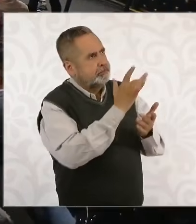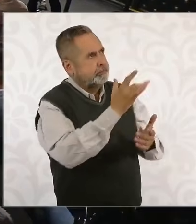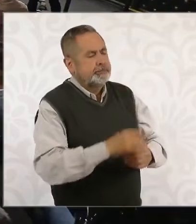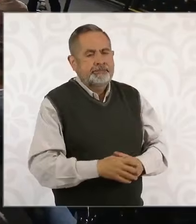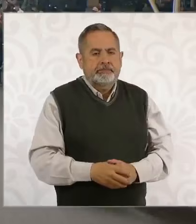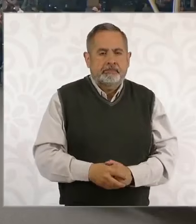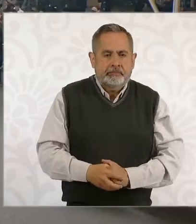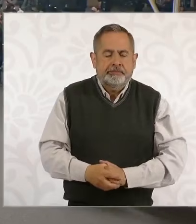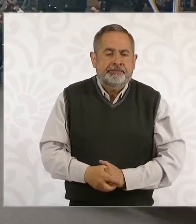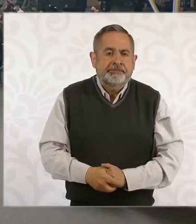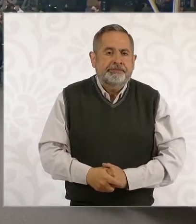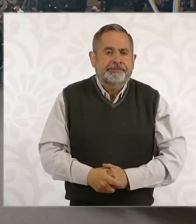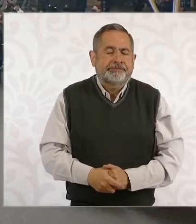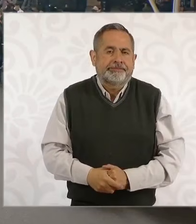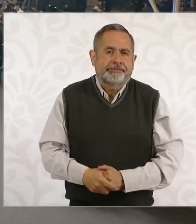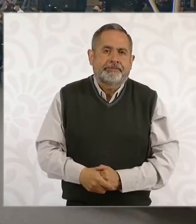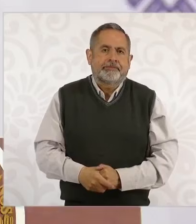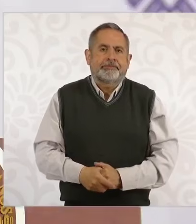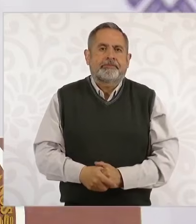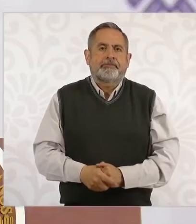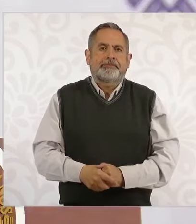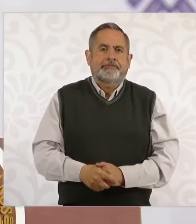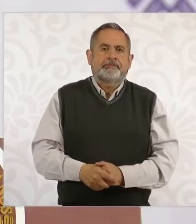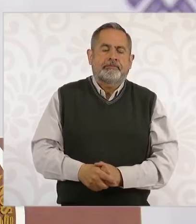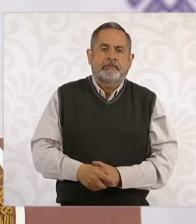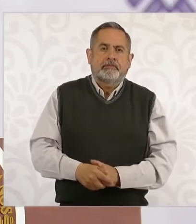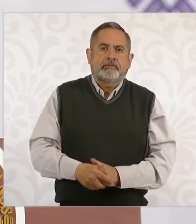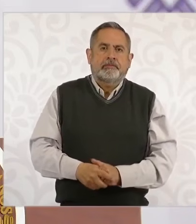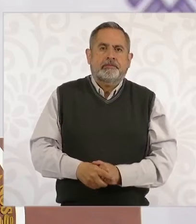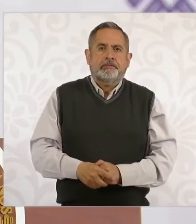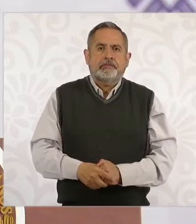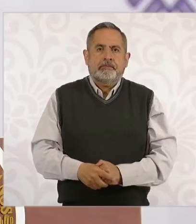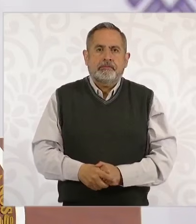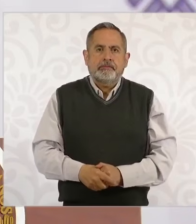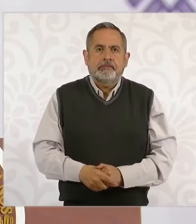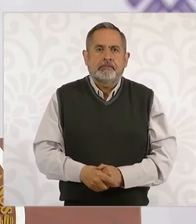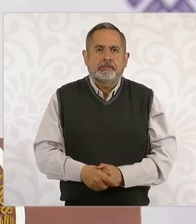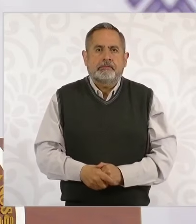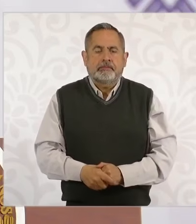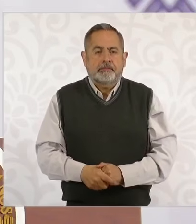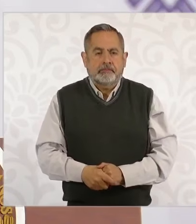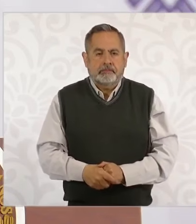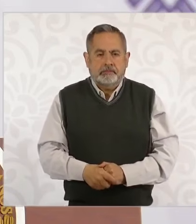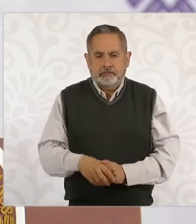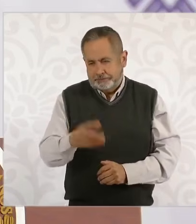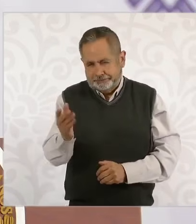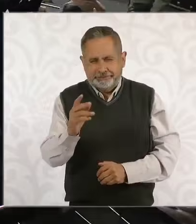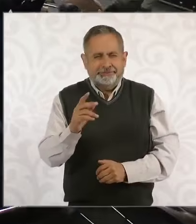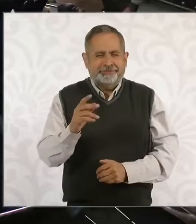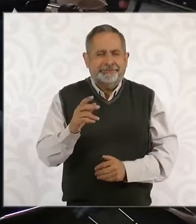Tema sobre el tema, sobre el tema, sobre el tema, sobre el tema. ¿Qué más? A ver, proceso para